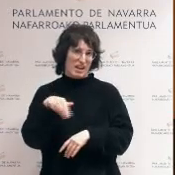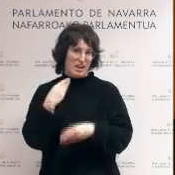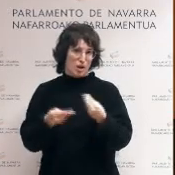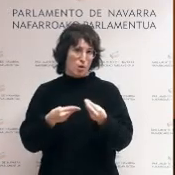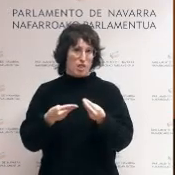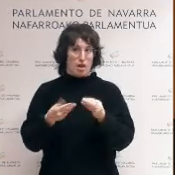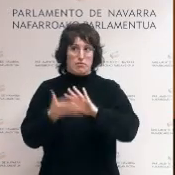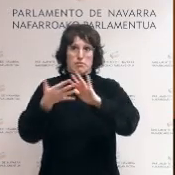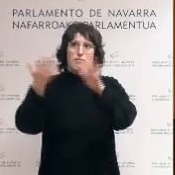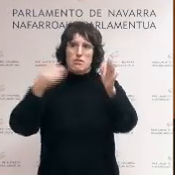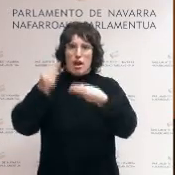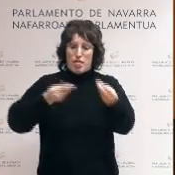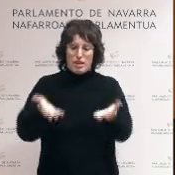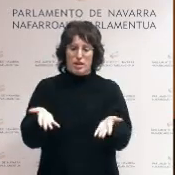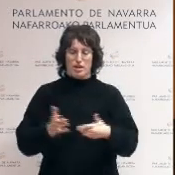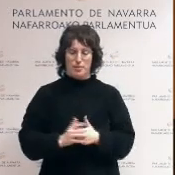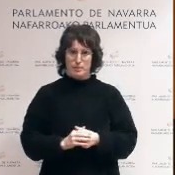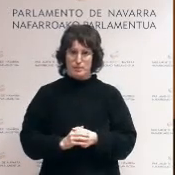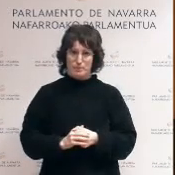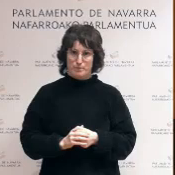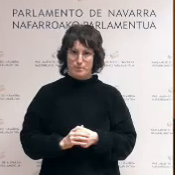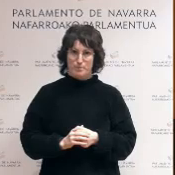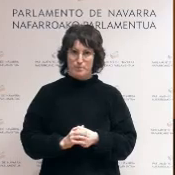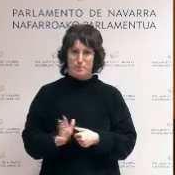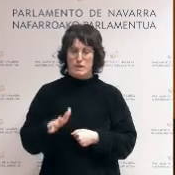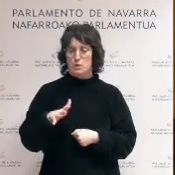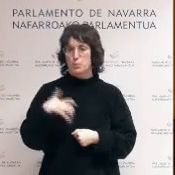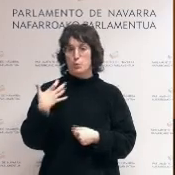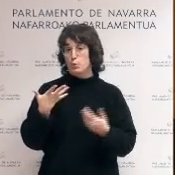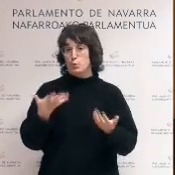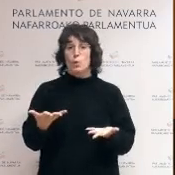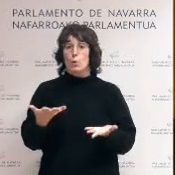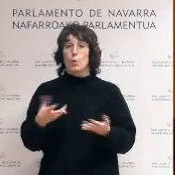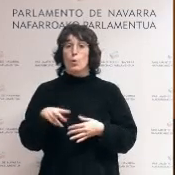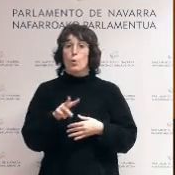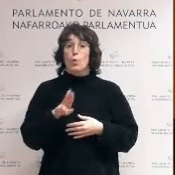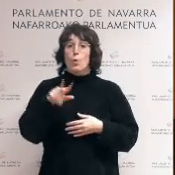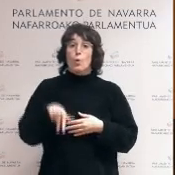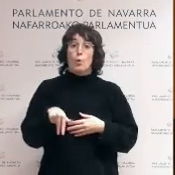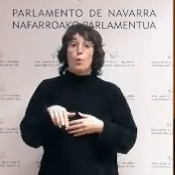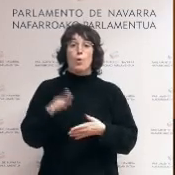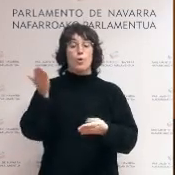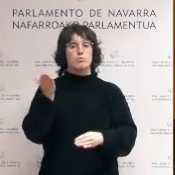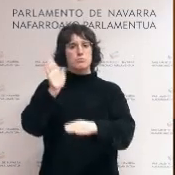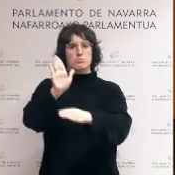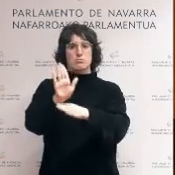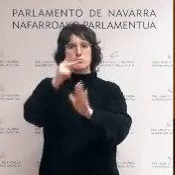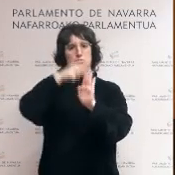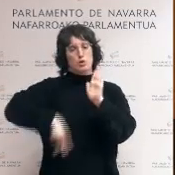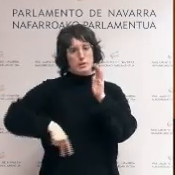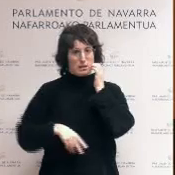precipitación. Lo que molesta es que UPN traiga aquí normativa, que traiga